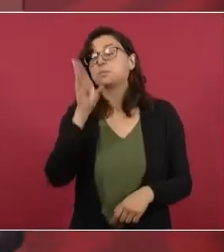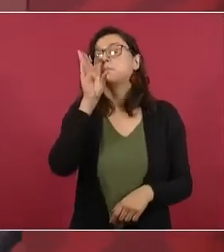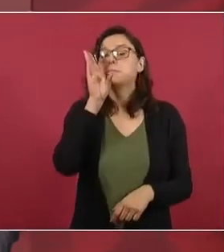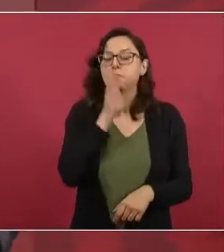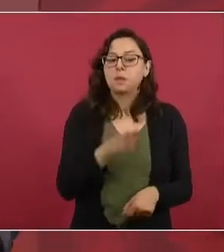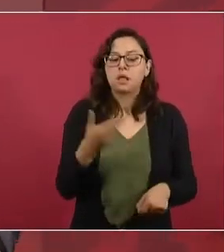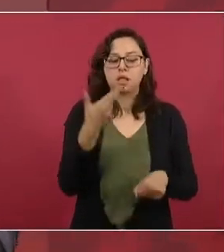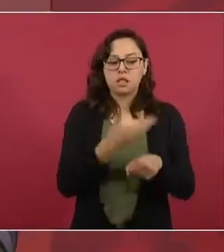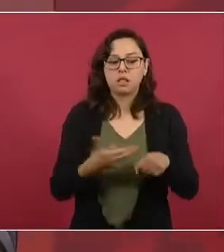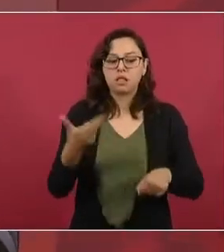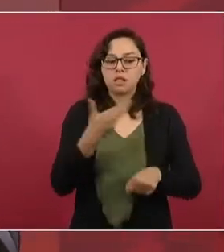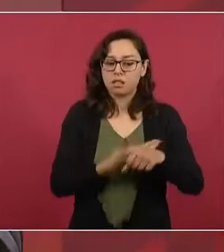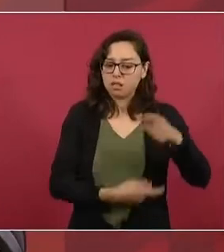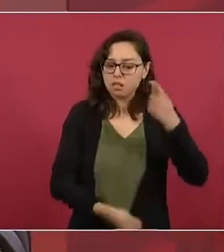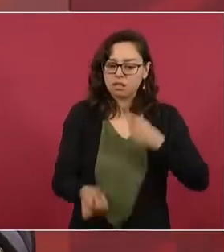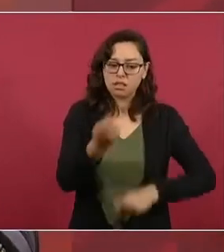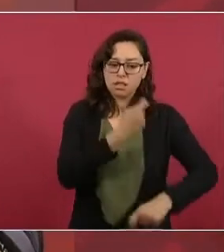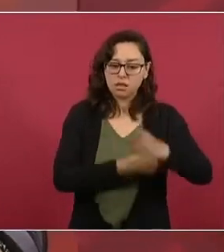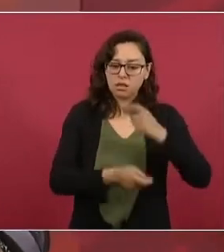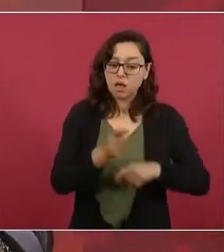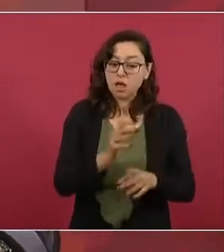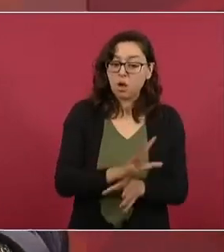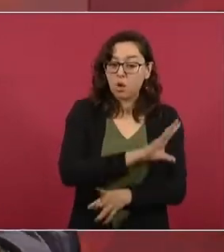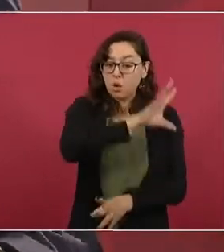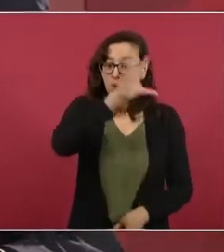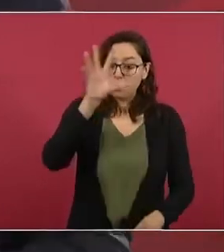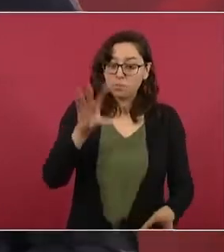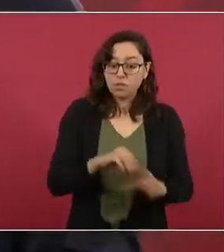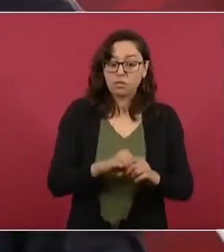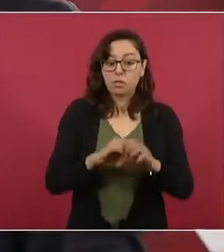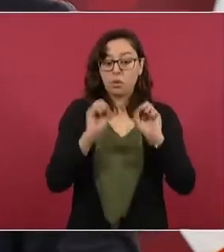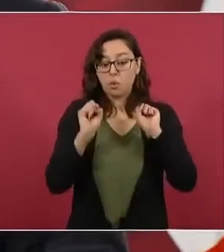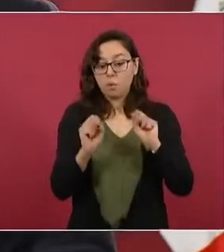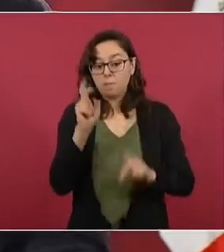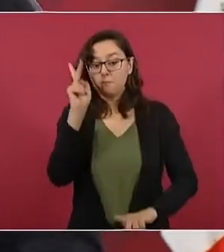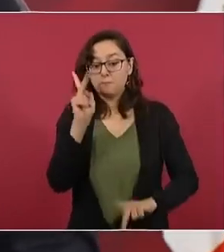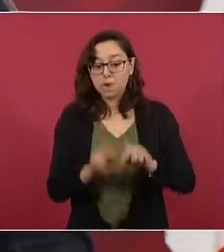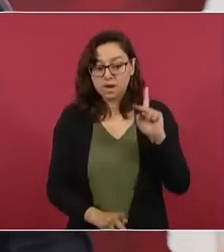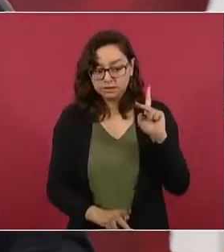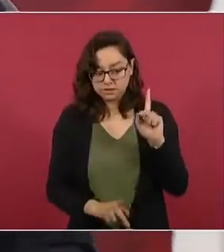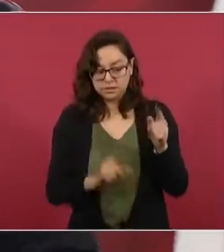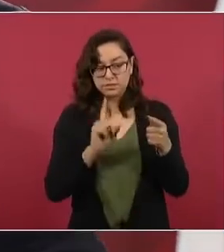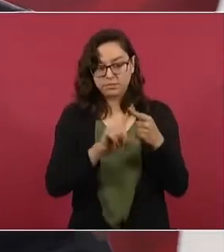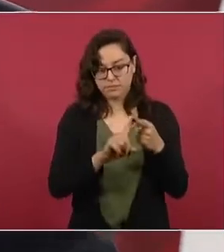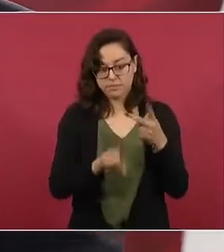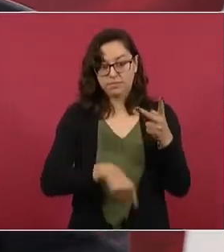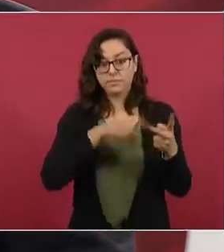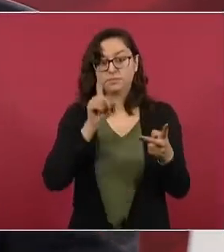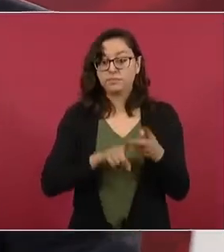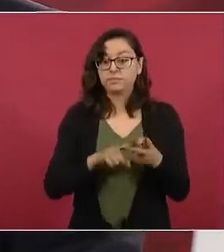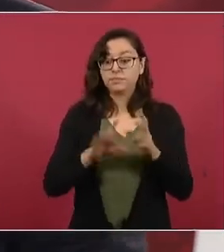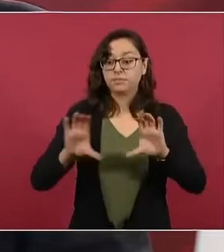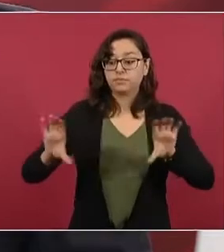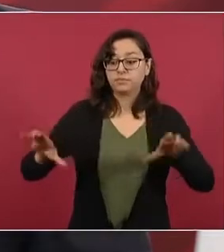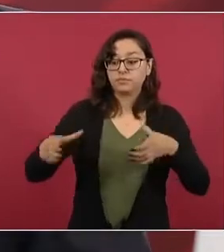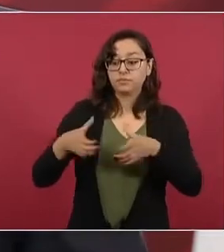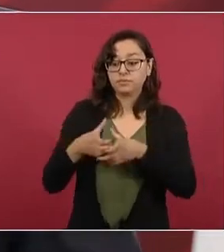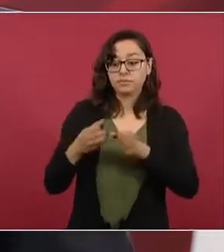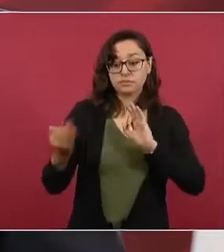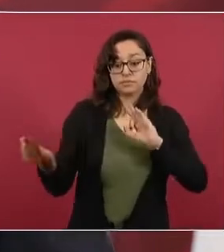cabo el procedimiento de la consulta a las comunidades.